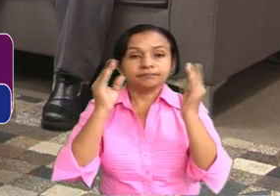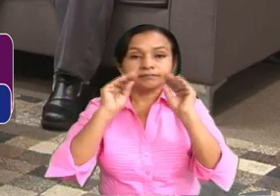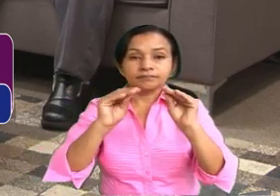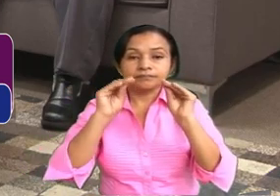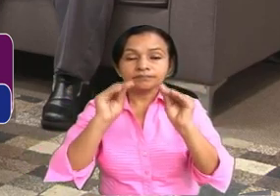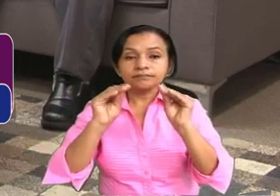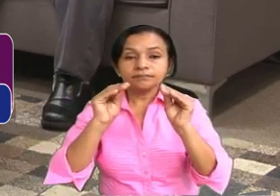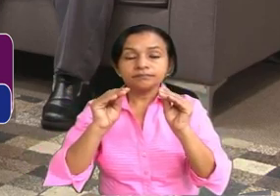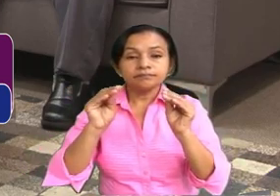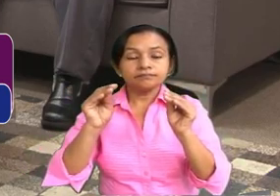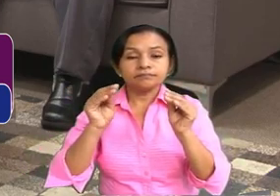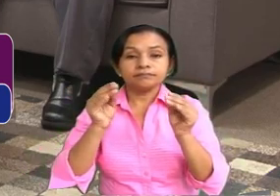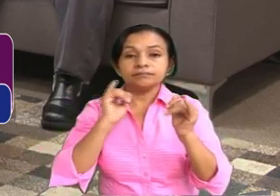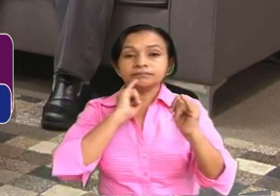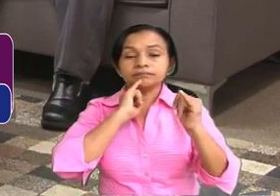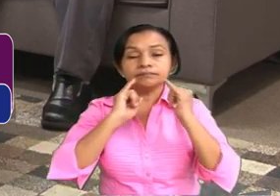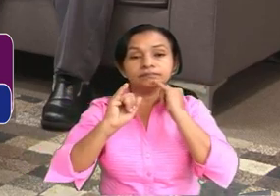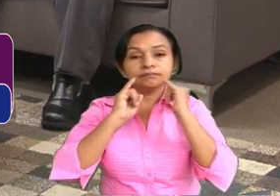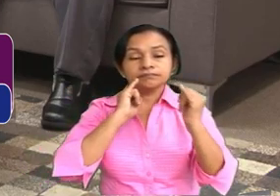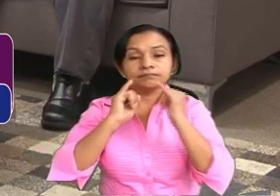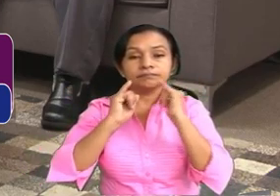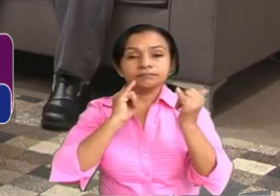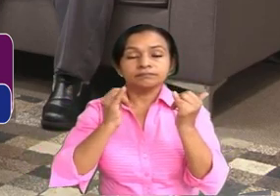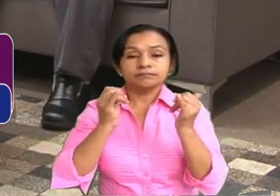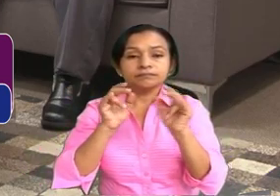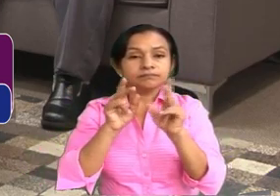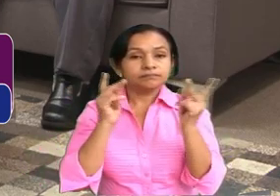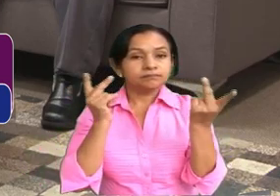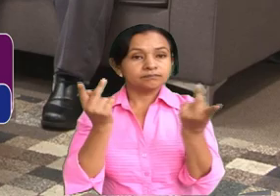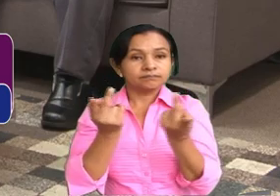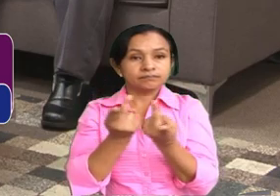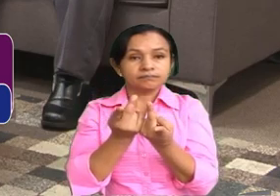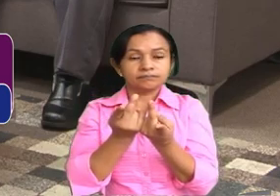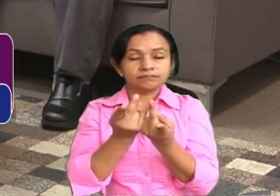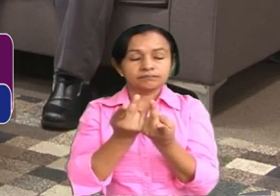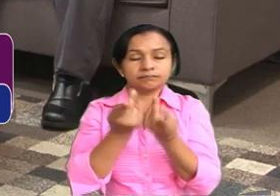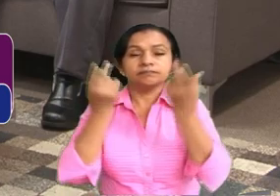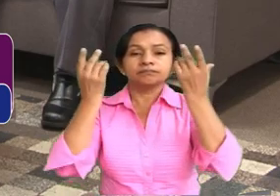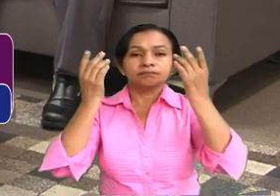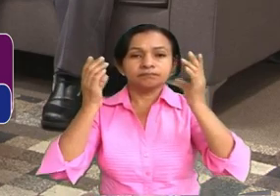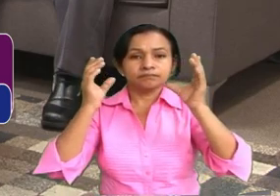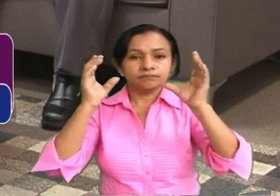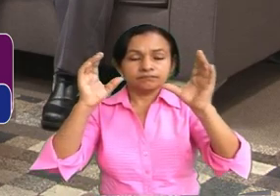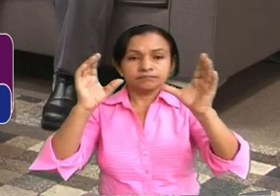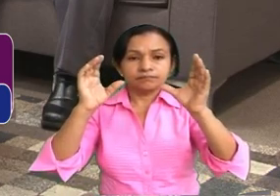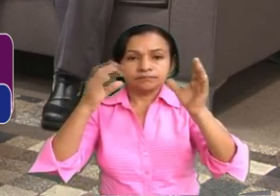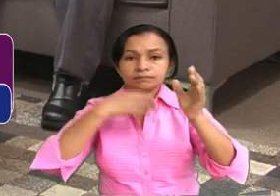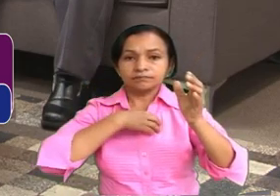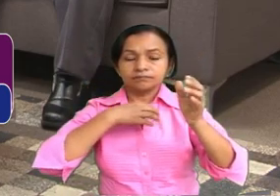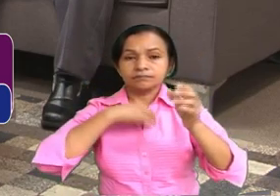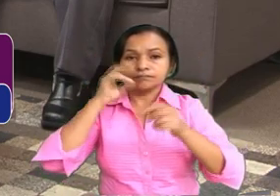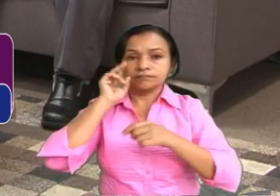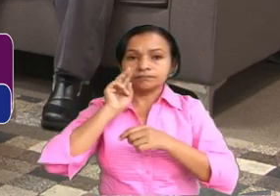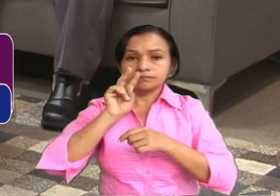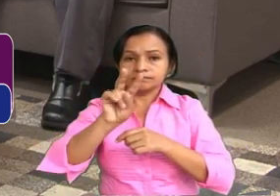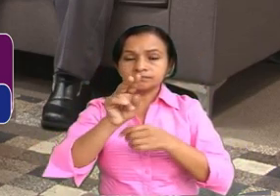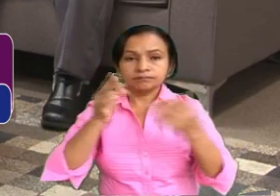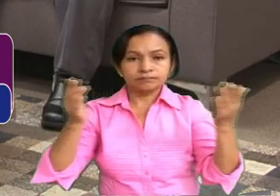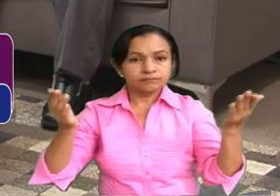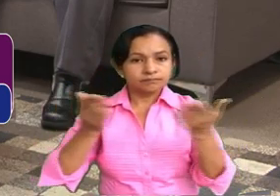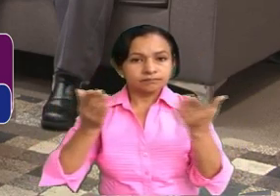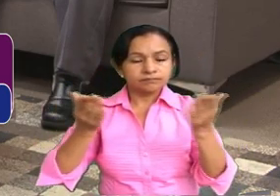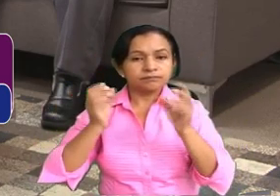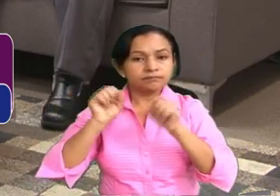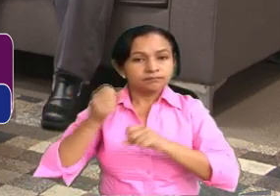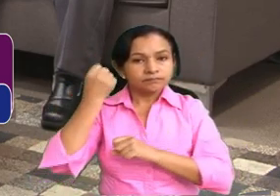educación en la lengua materna de los pueblos. Y ahí pues la costa de Caribe, viendo cómo esto es entendido